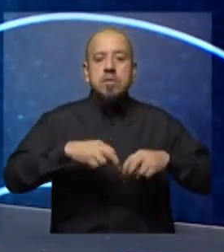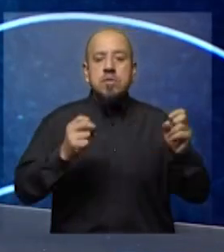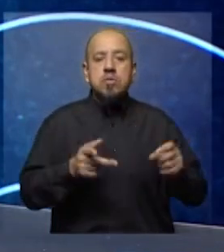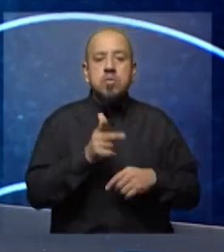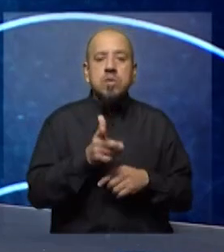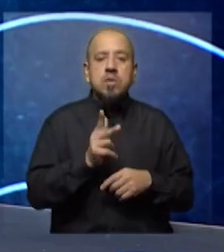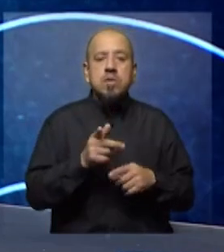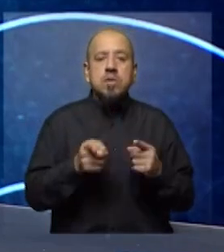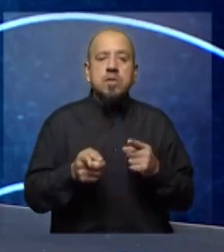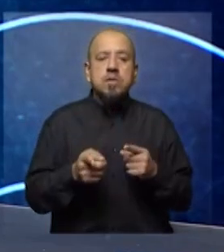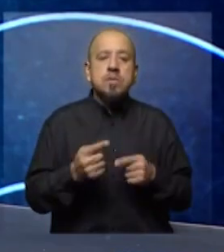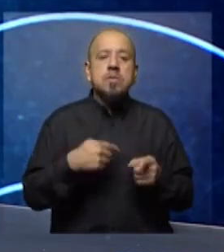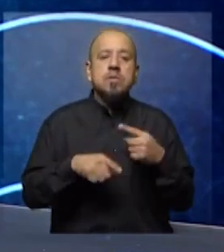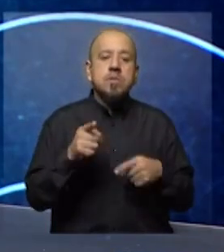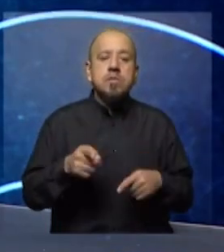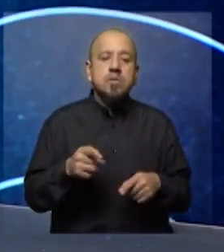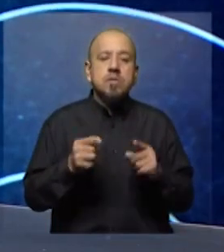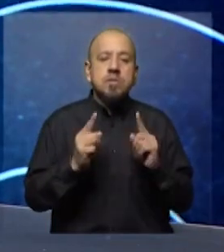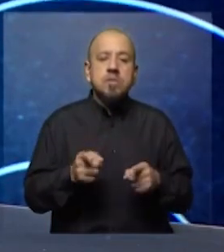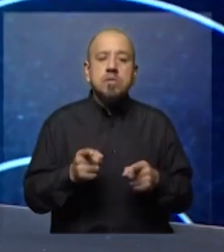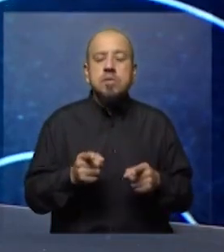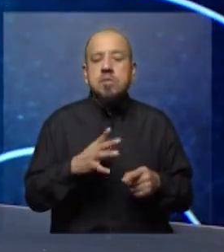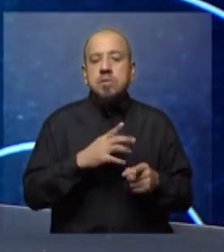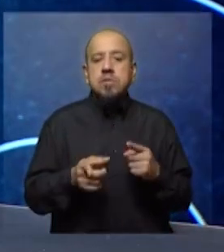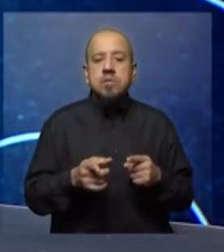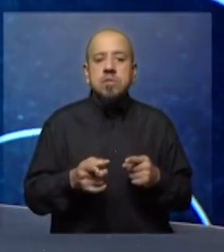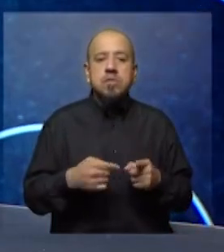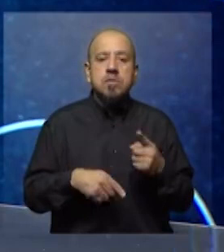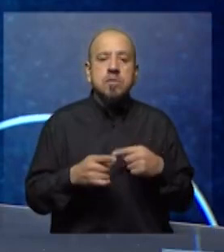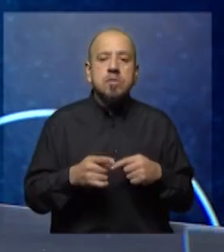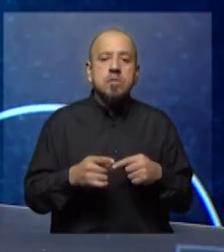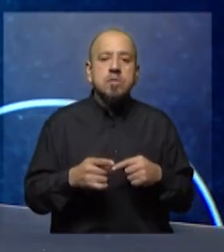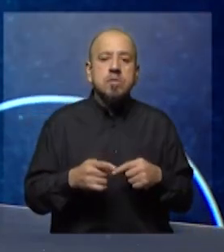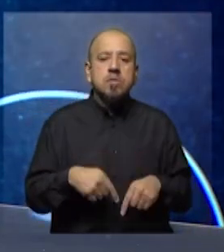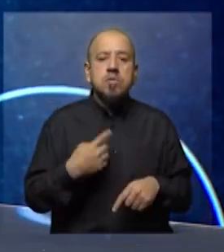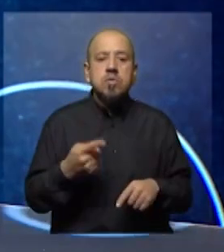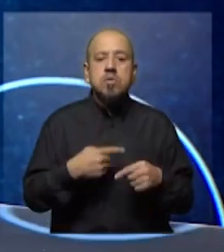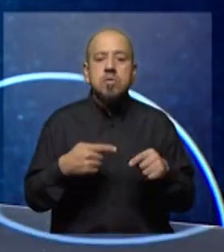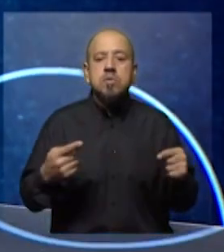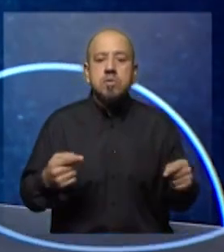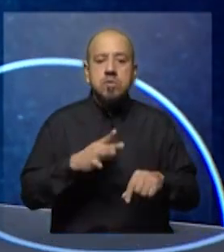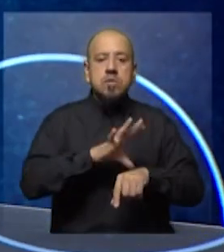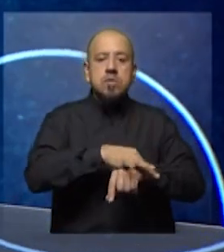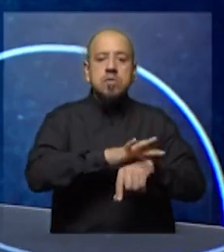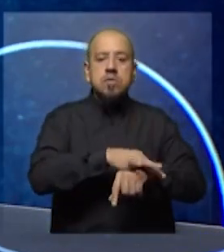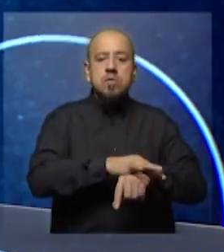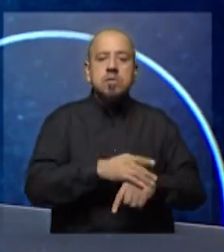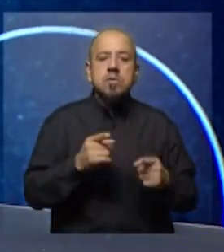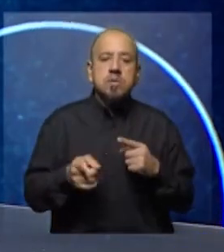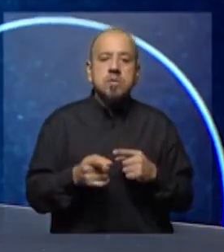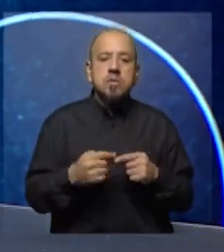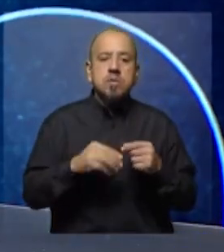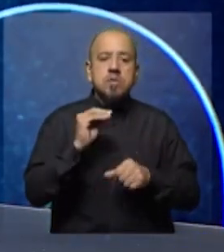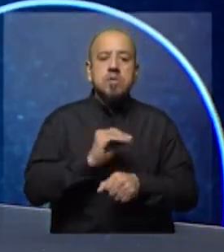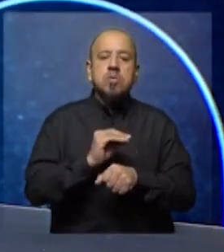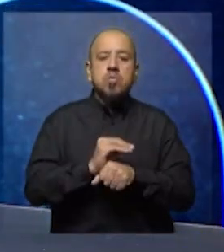y ciencias unidas Y eso después también va a ir tornándose en otra cosa desde la antropología desde el estudio de